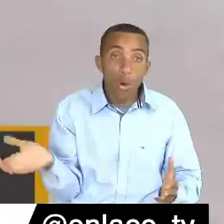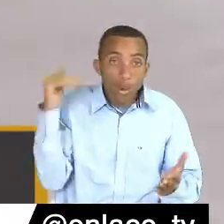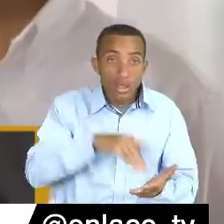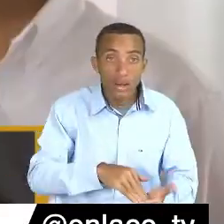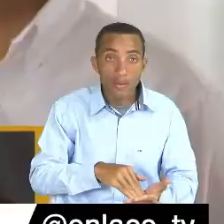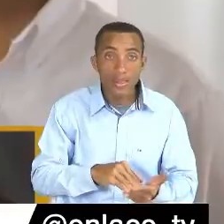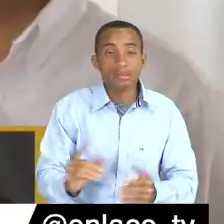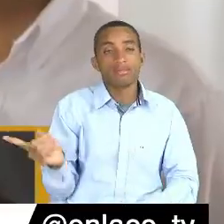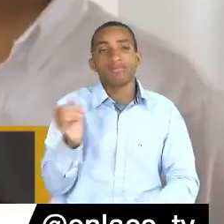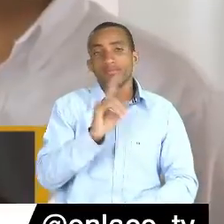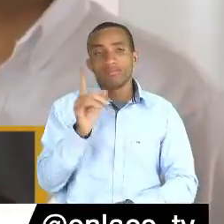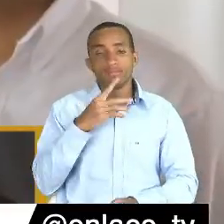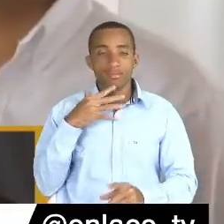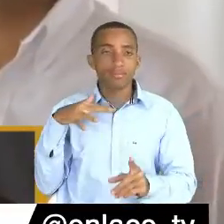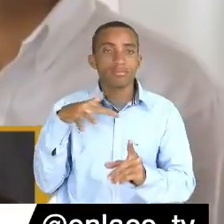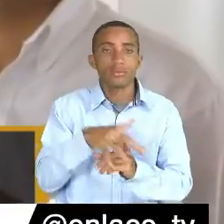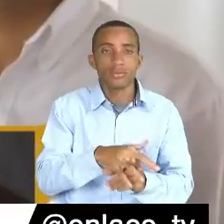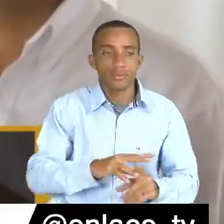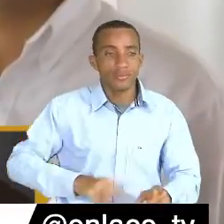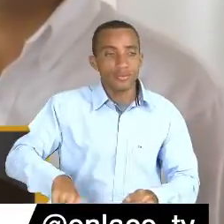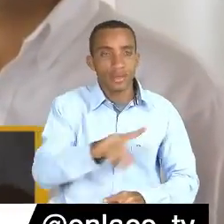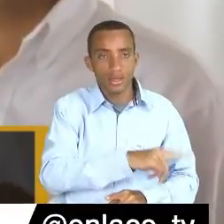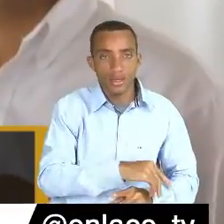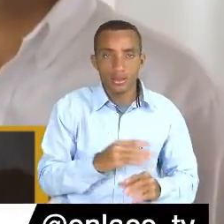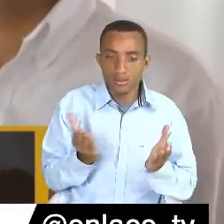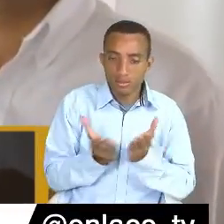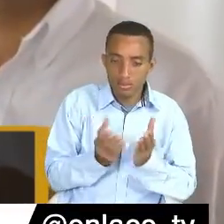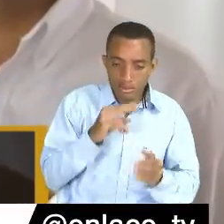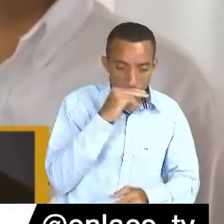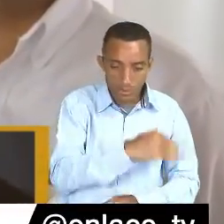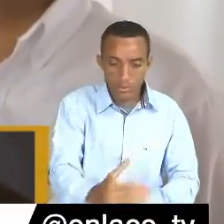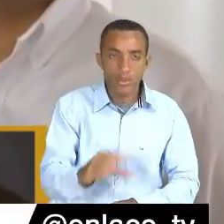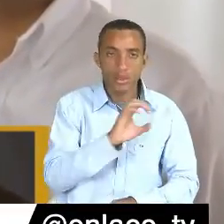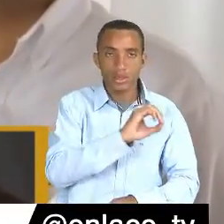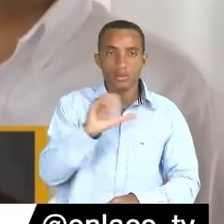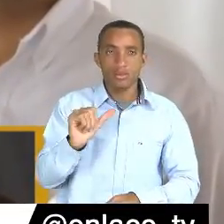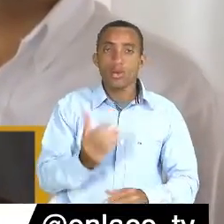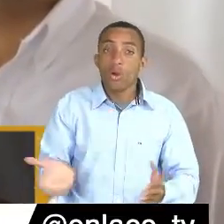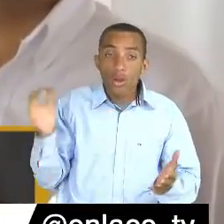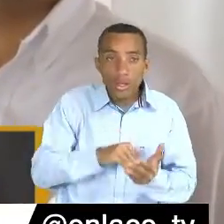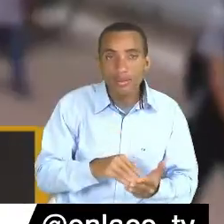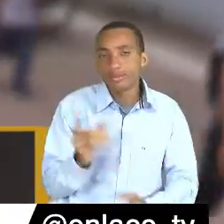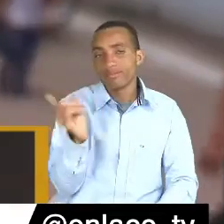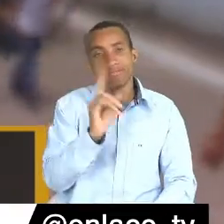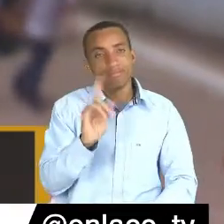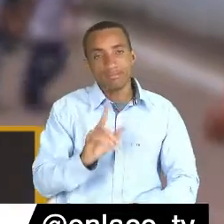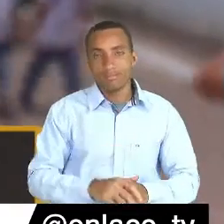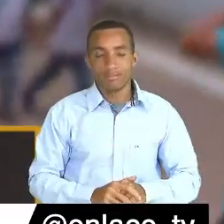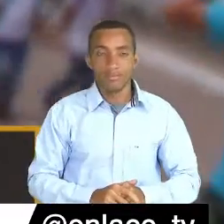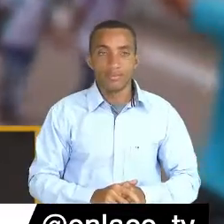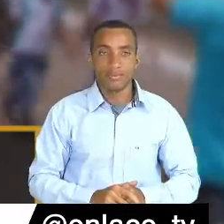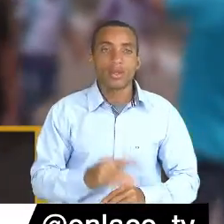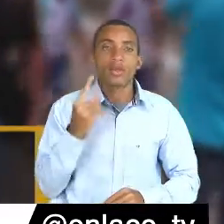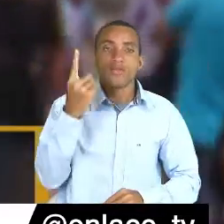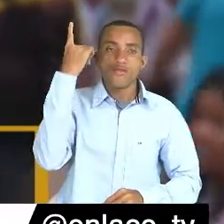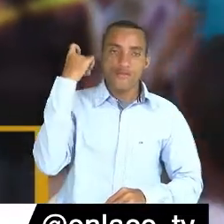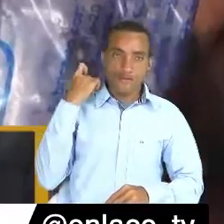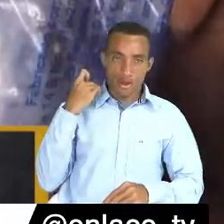atentan fulminantemente contra la integridad de nuestras niñas y niños no se vuelvan a presentar. Aún falta por conocer